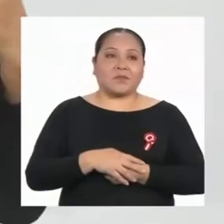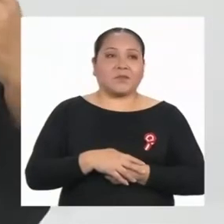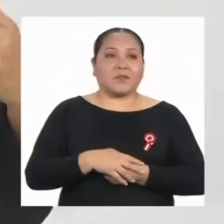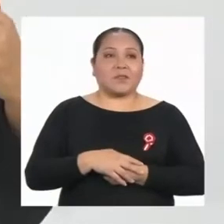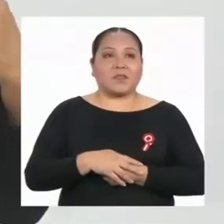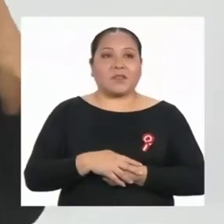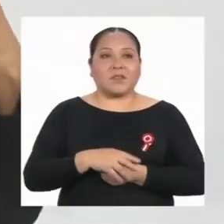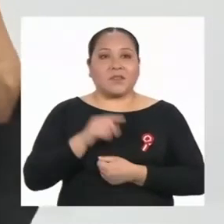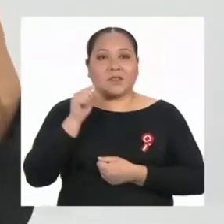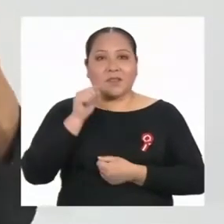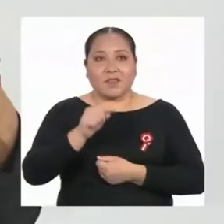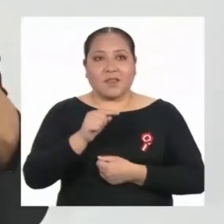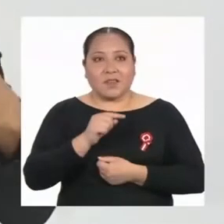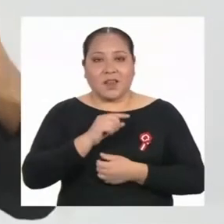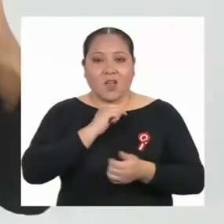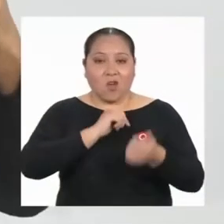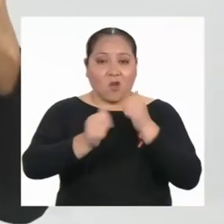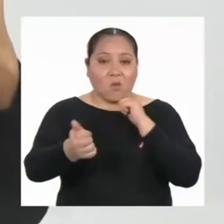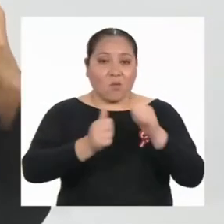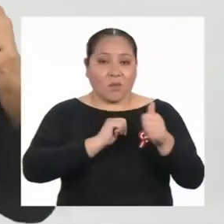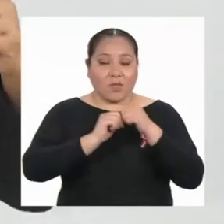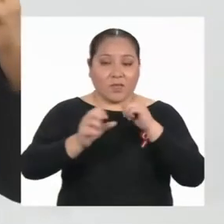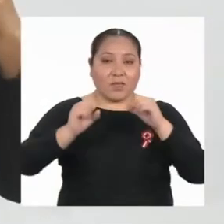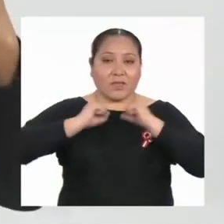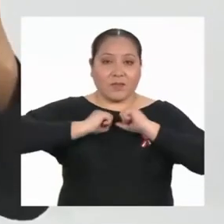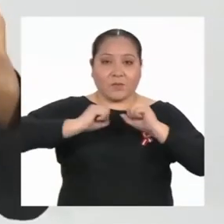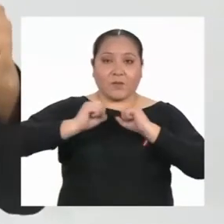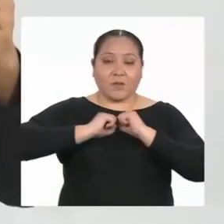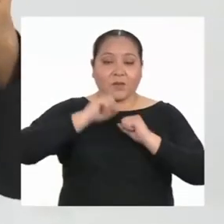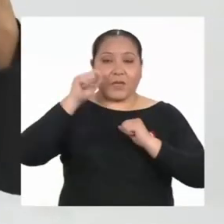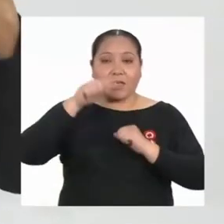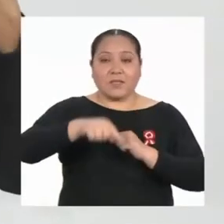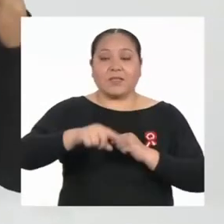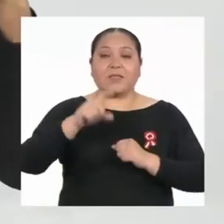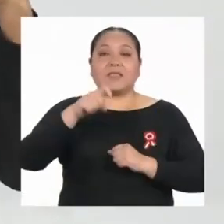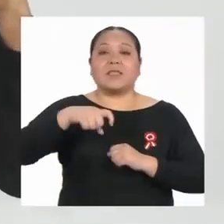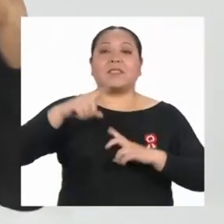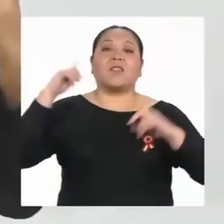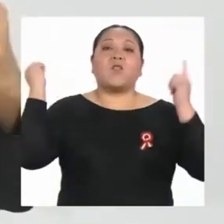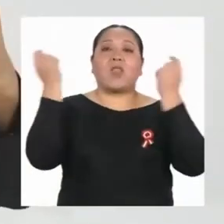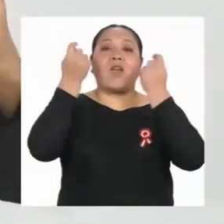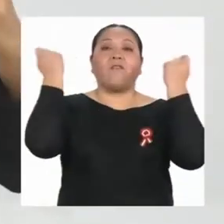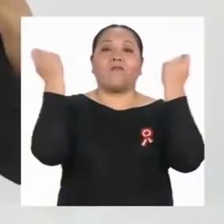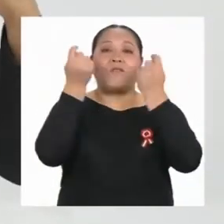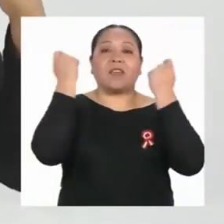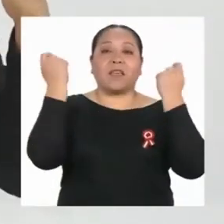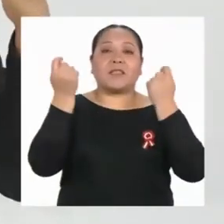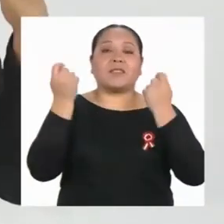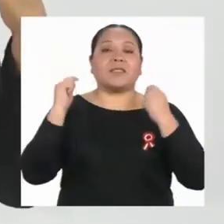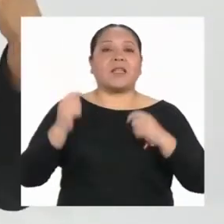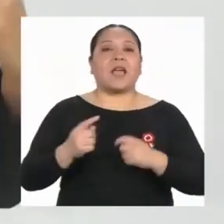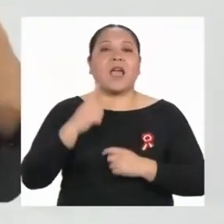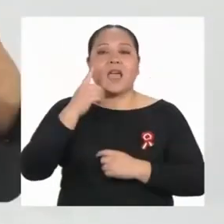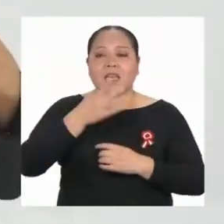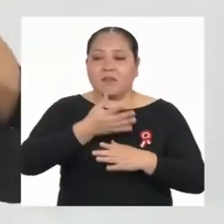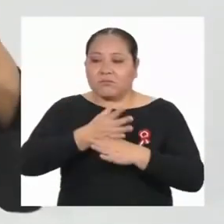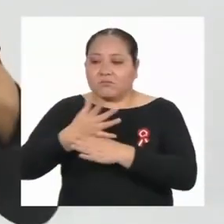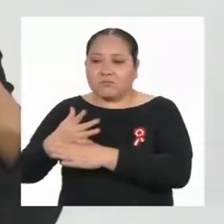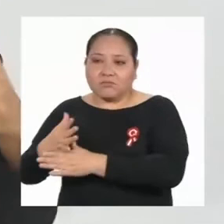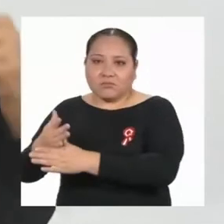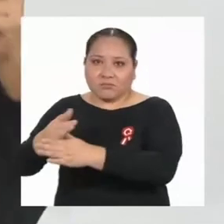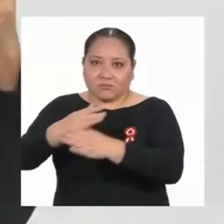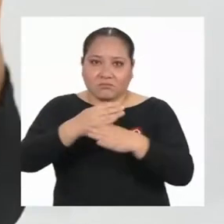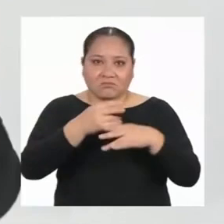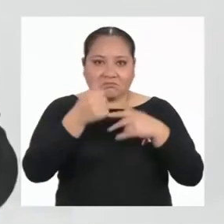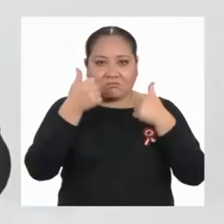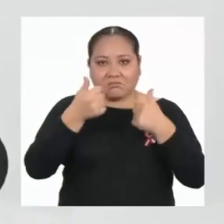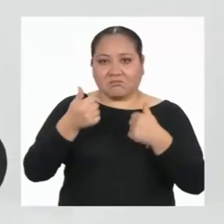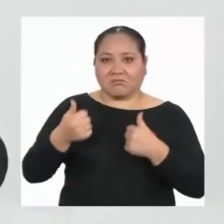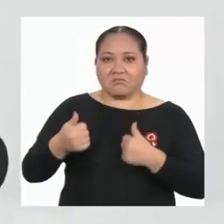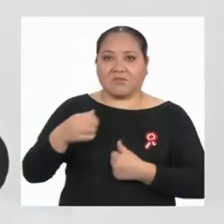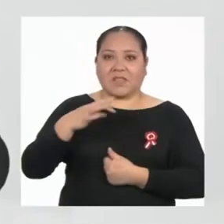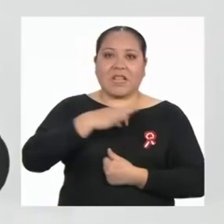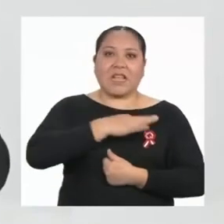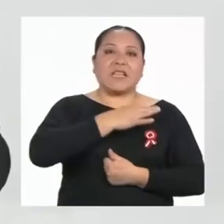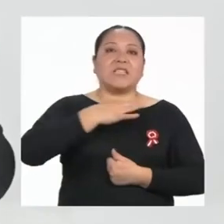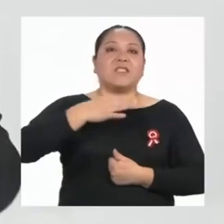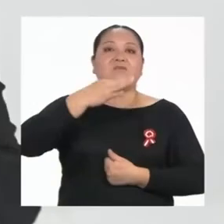La competencia deportiva debe ser una fiesta en la que reine la confraternidad